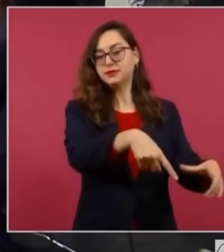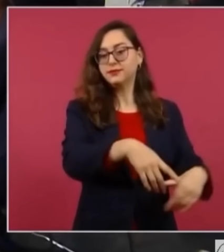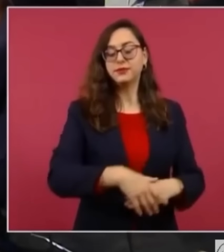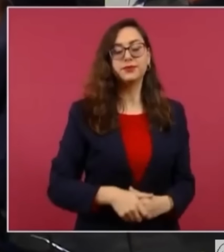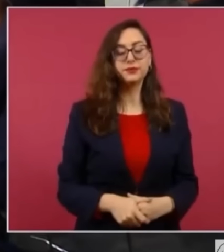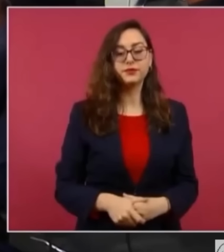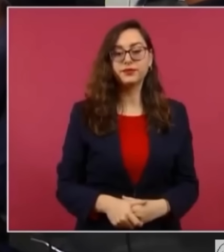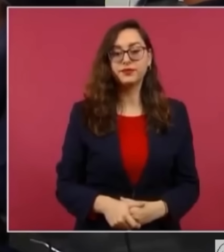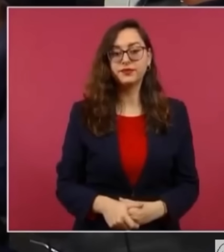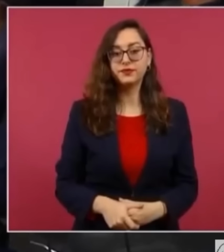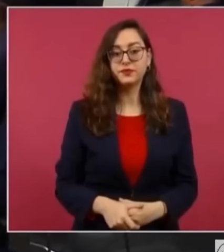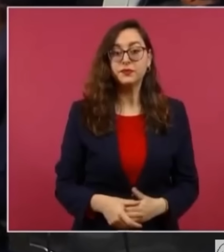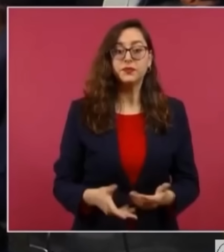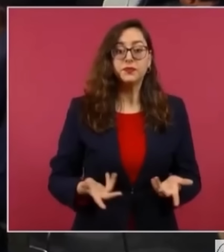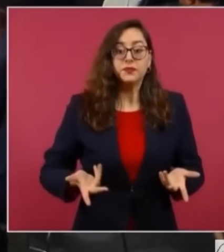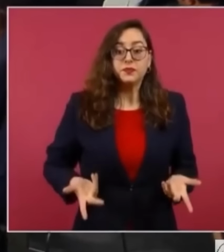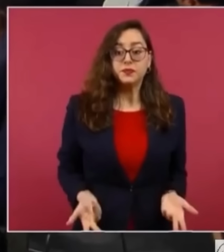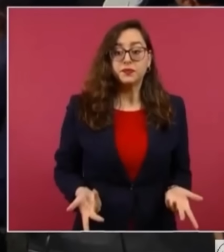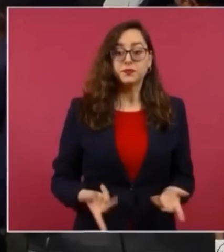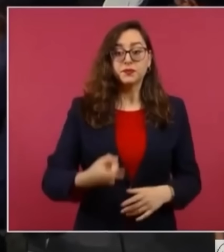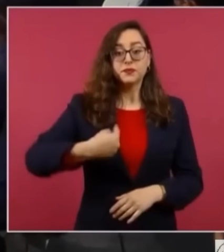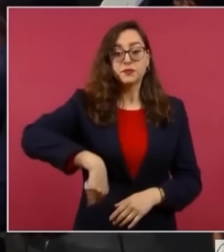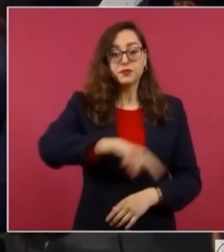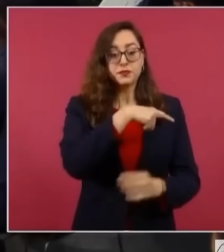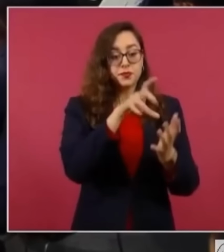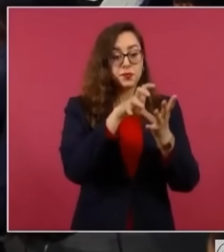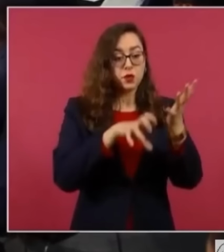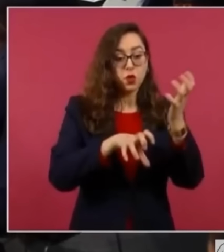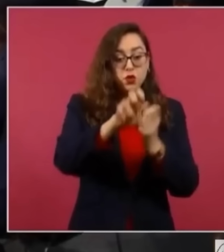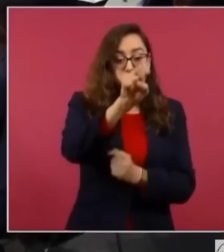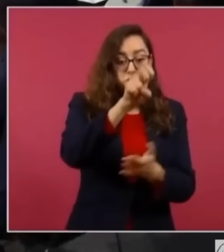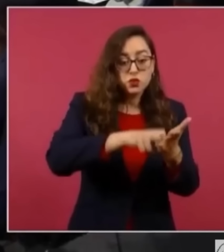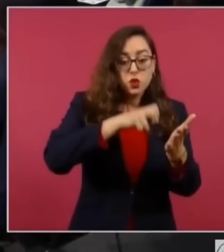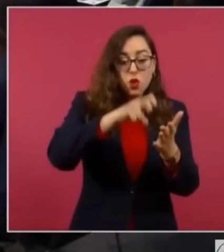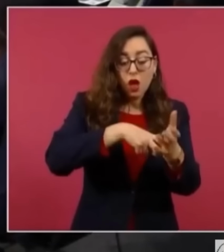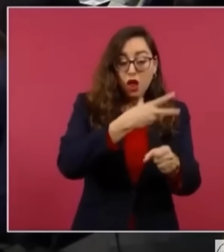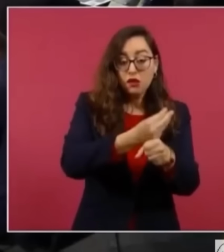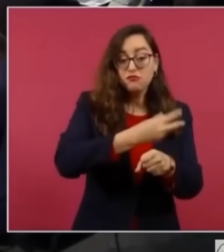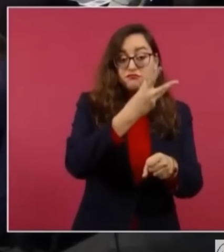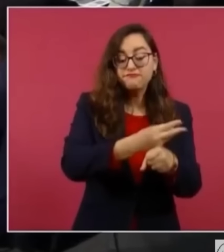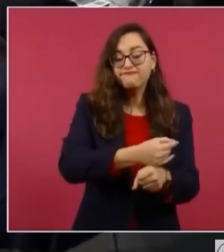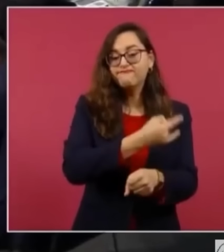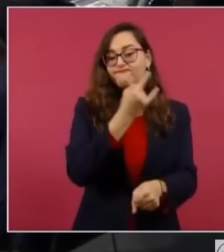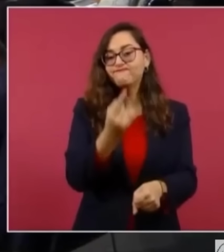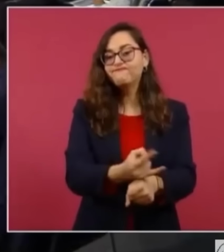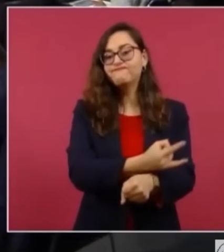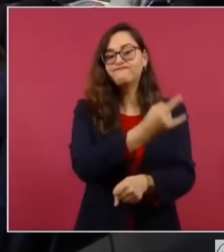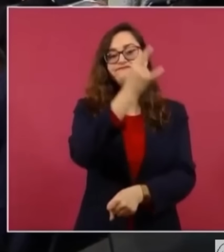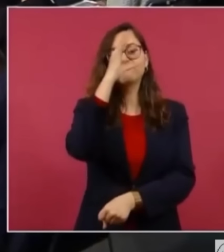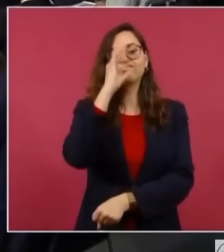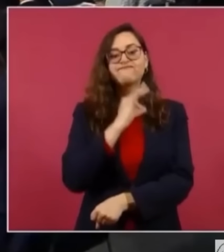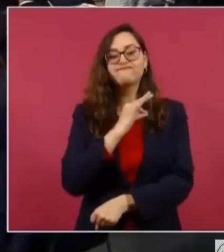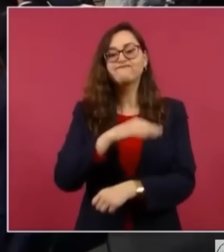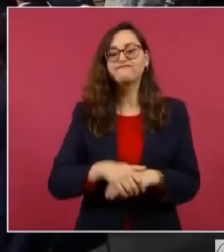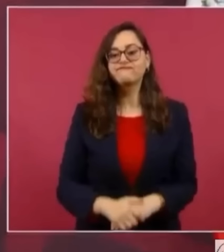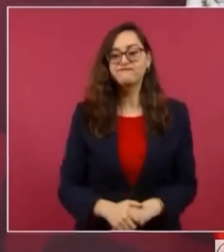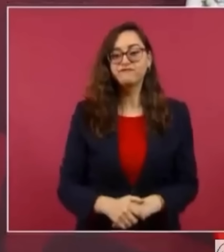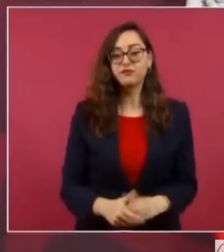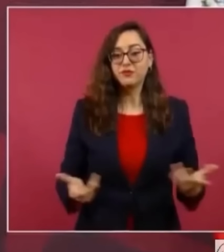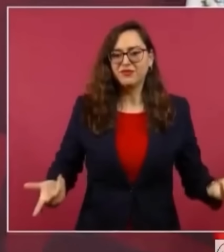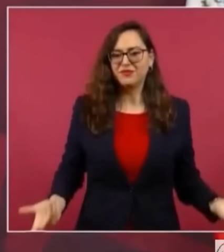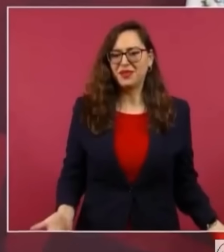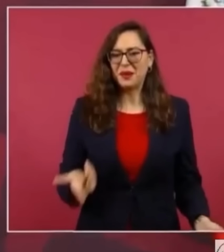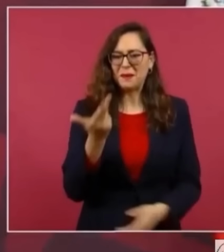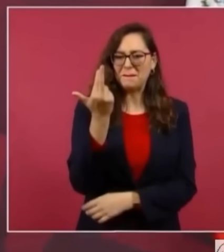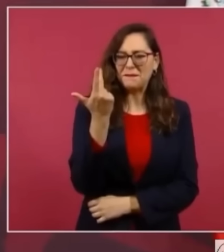Entonces, no se pudo, que era lo que queríamos, que no se gastaran 25, 28